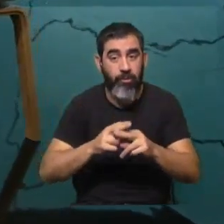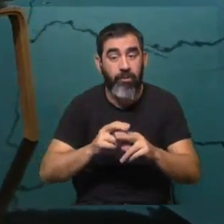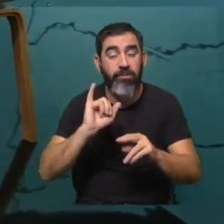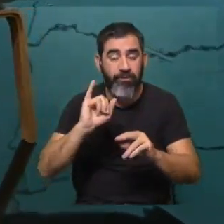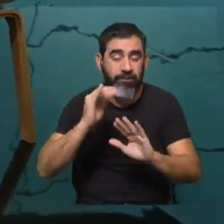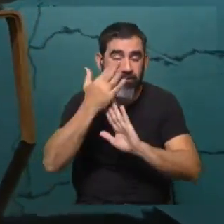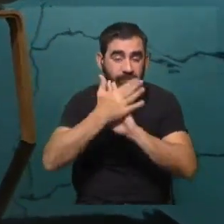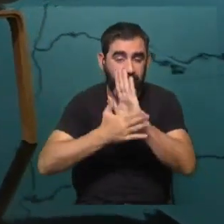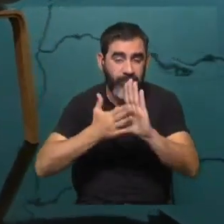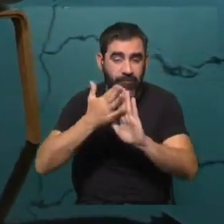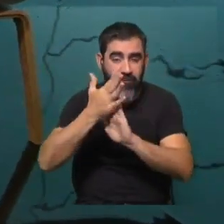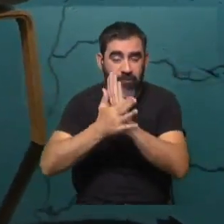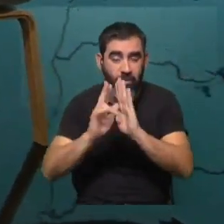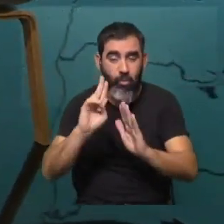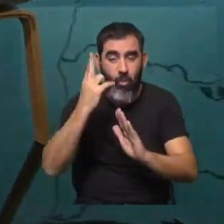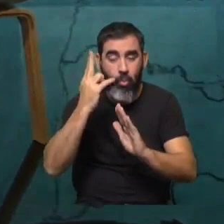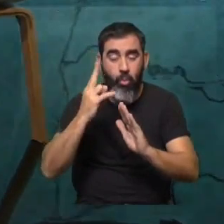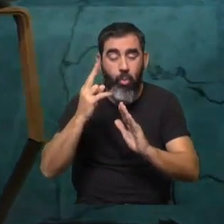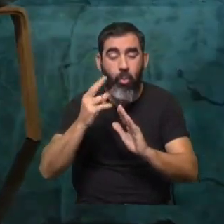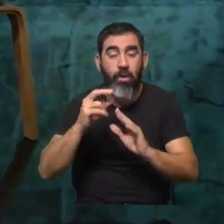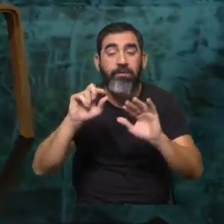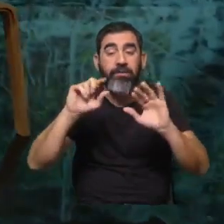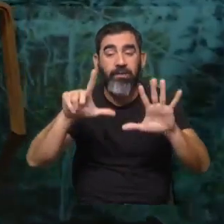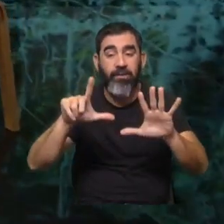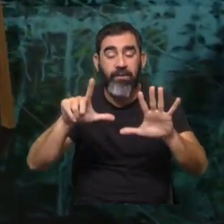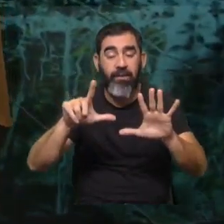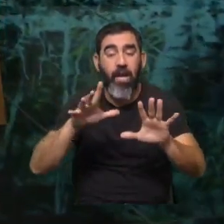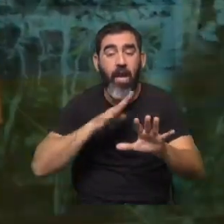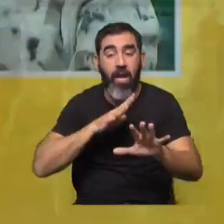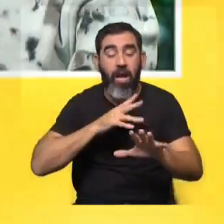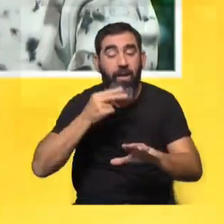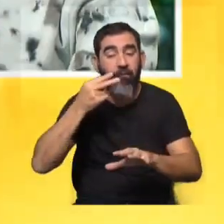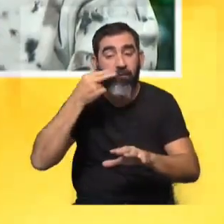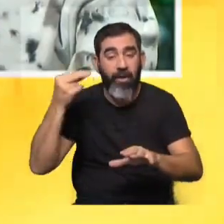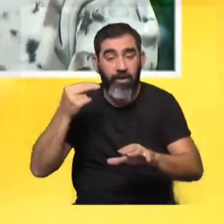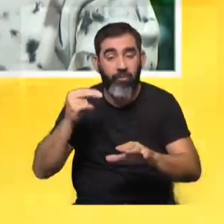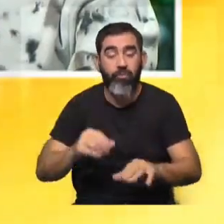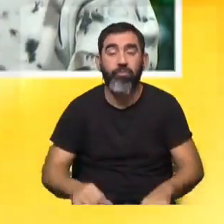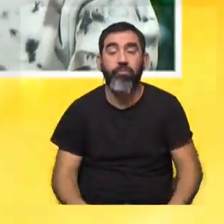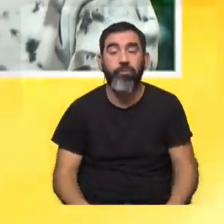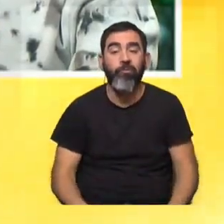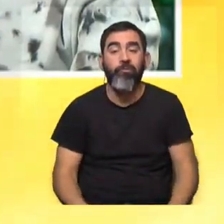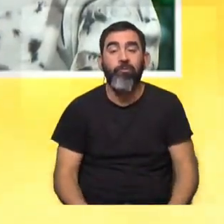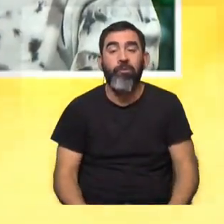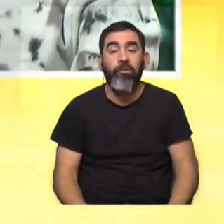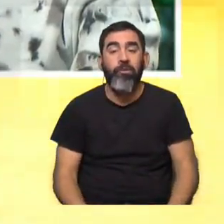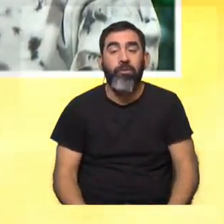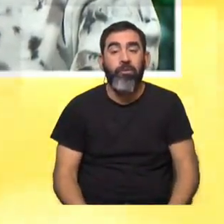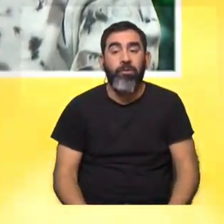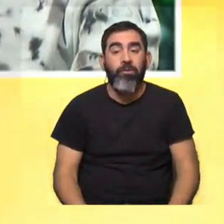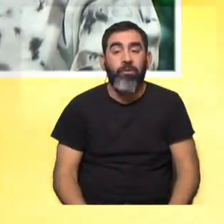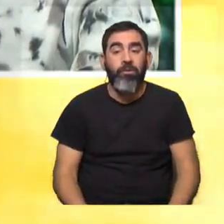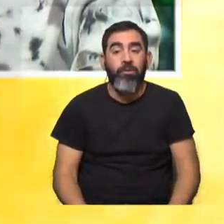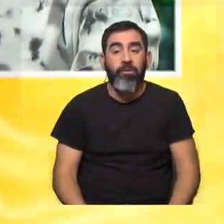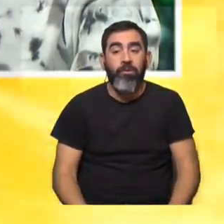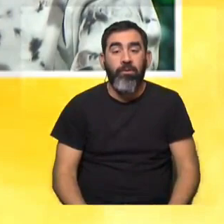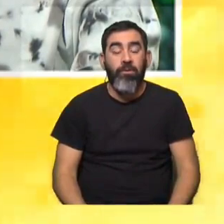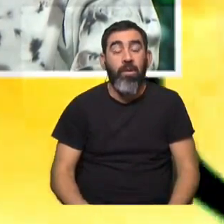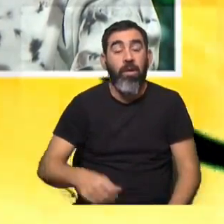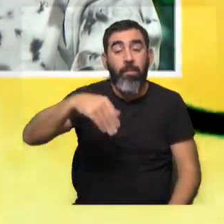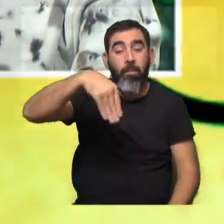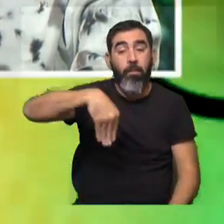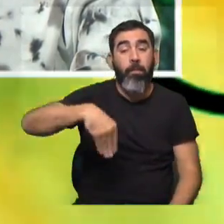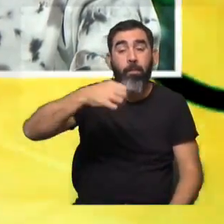conforman la mastofauna del país, son 7 las especies que han sido citadas a lo largo de la Bien. historia. Arrancamos con el que venimos nombrando, con el